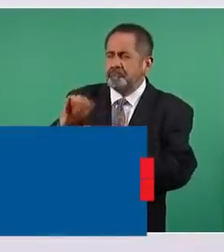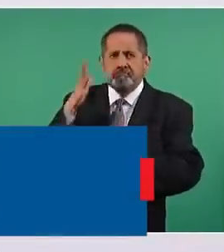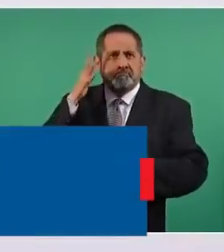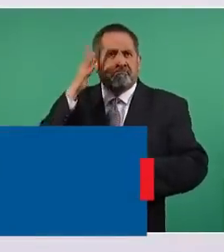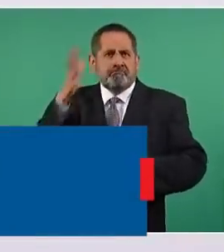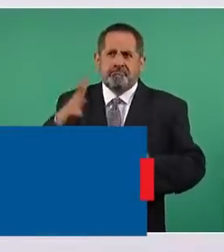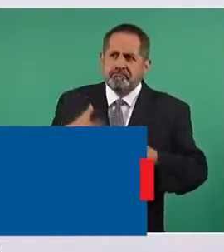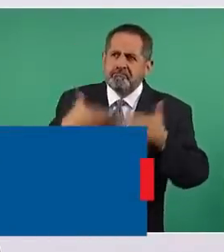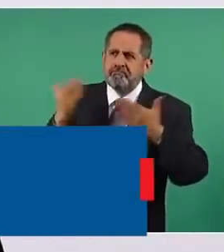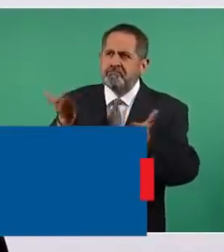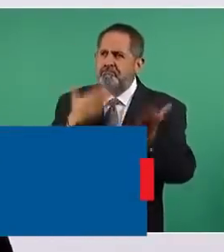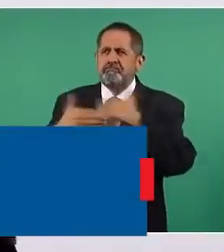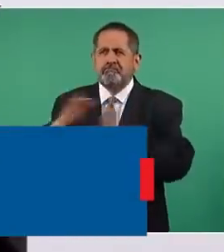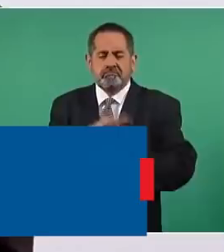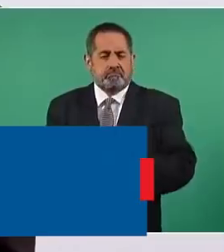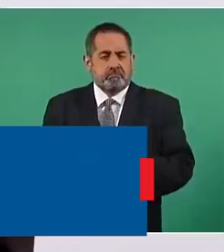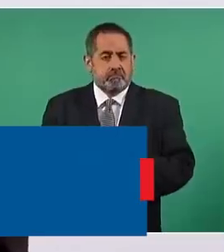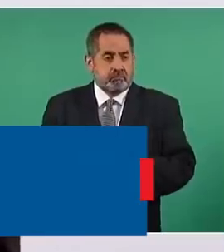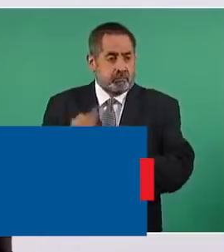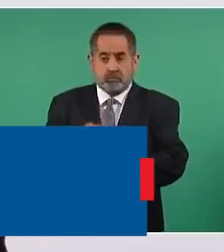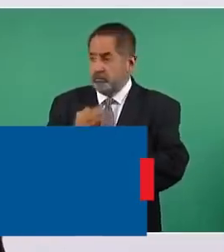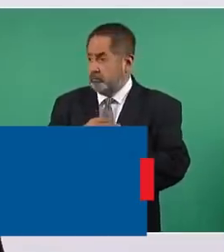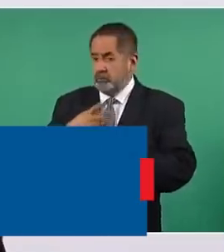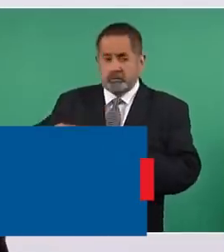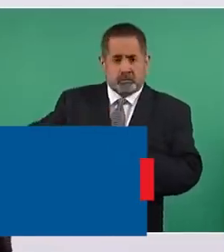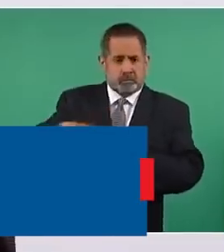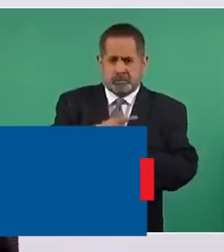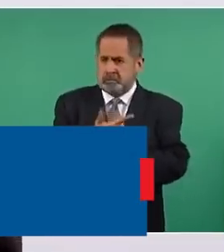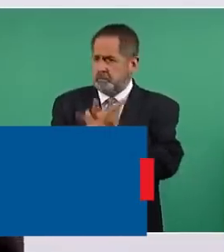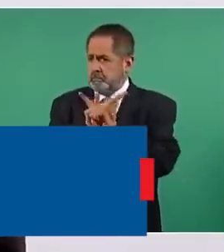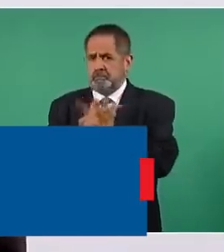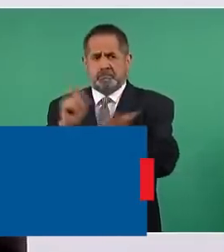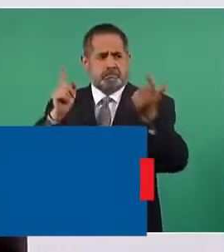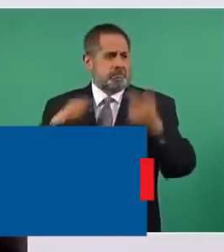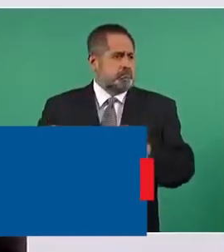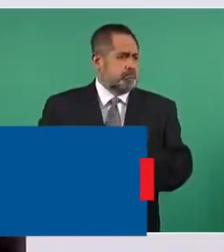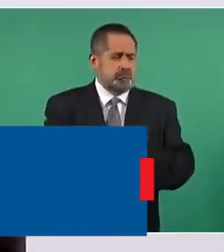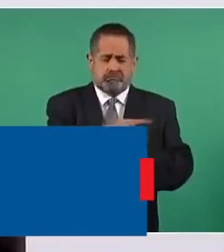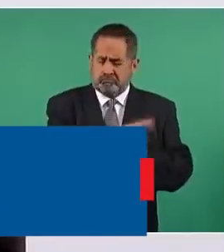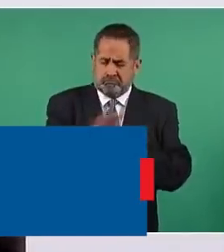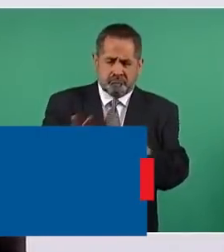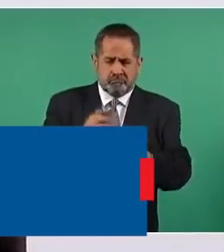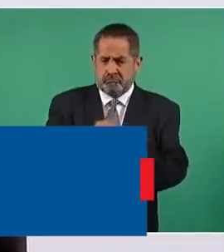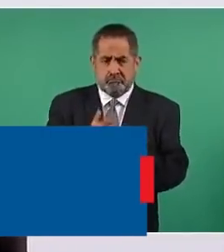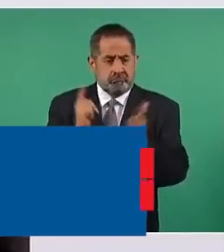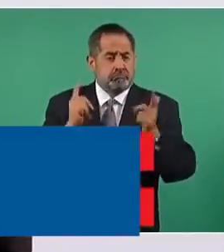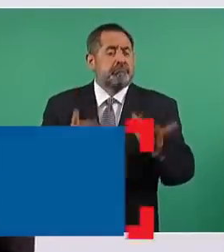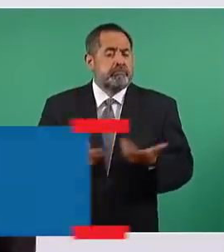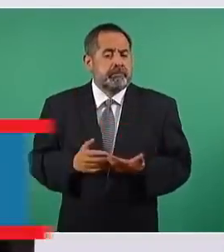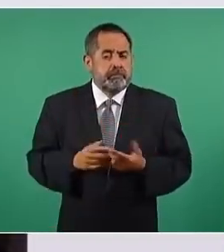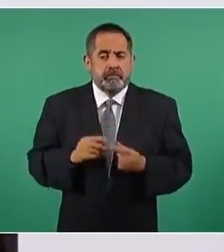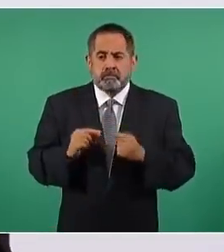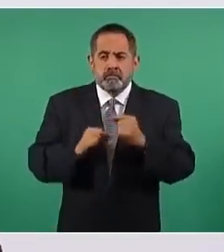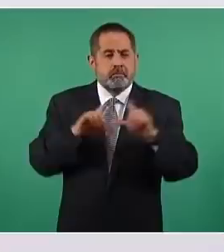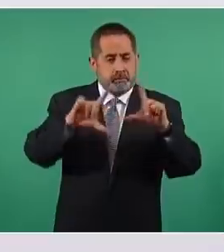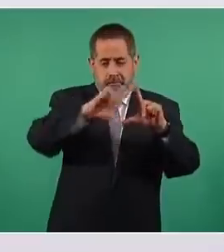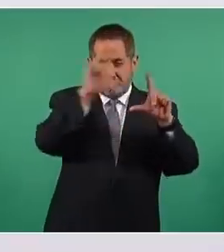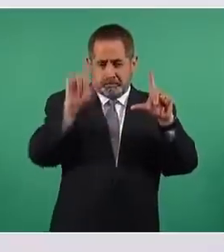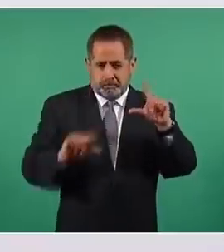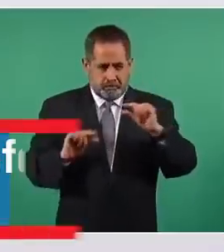Esto gracias a que las remesas rompieron récord de este año, según el Banco de México, así como a los programas de bienestar que se